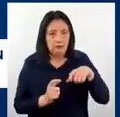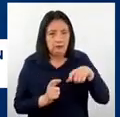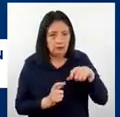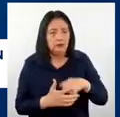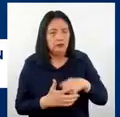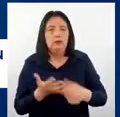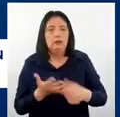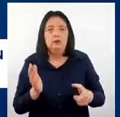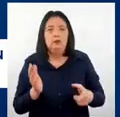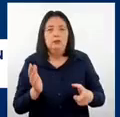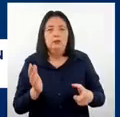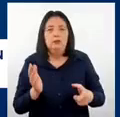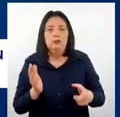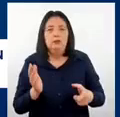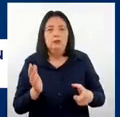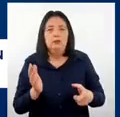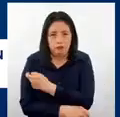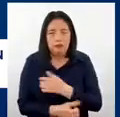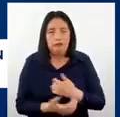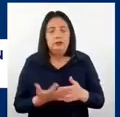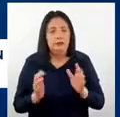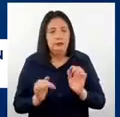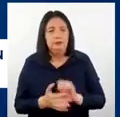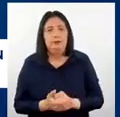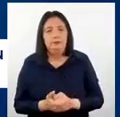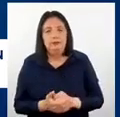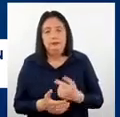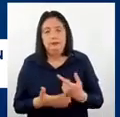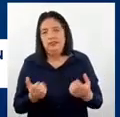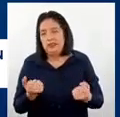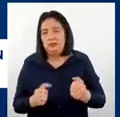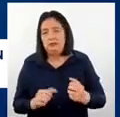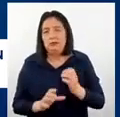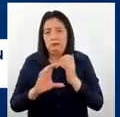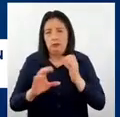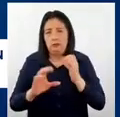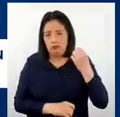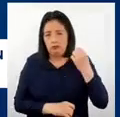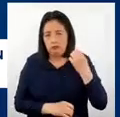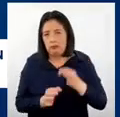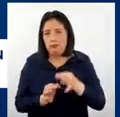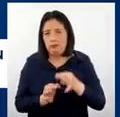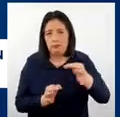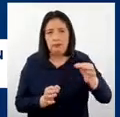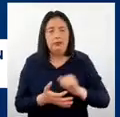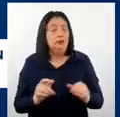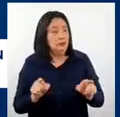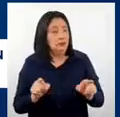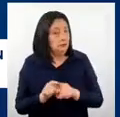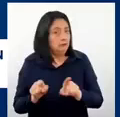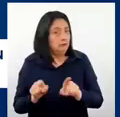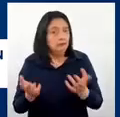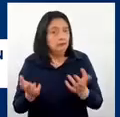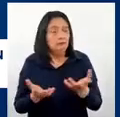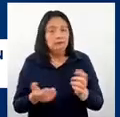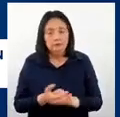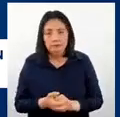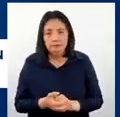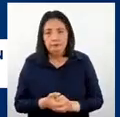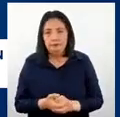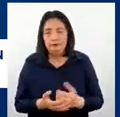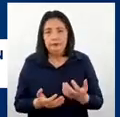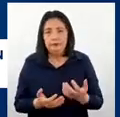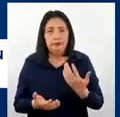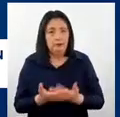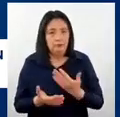esquema completo si desarrolló un transporte interprovincial, aunque acá existe también la posibilidad de presentar una prueba